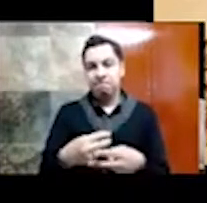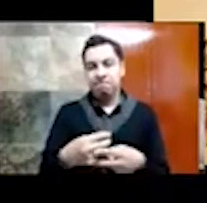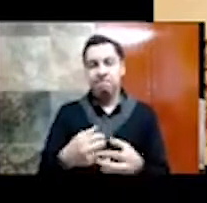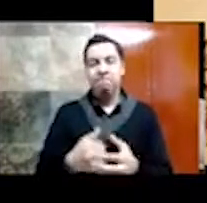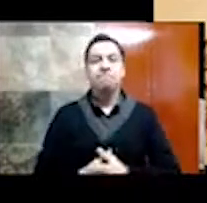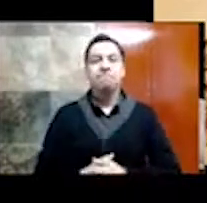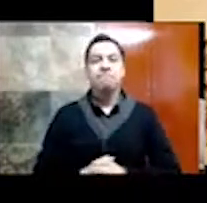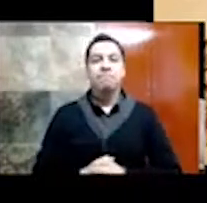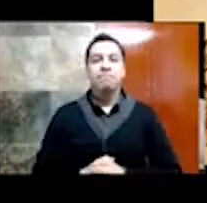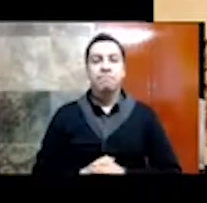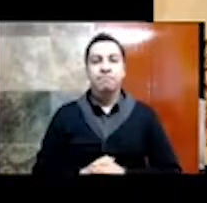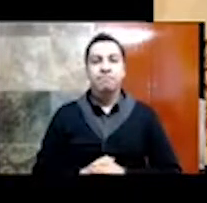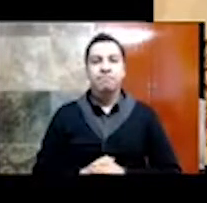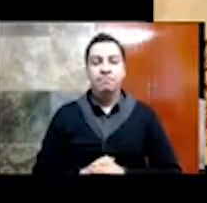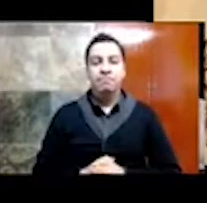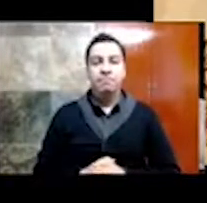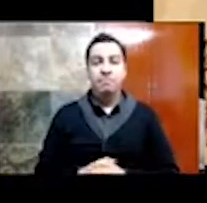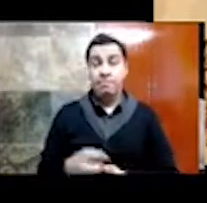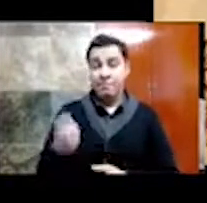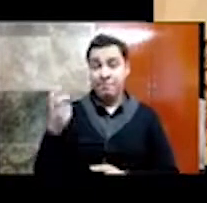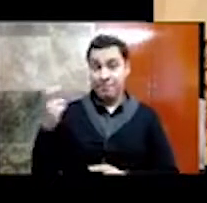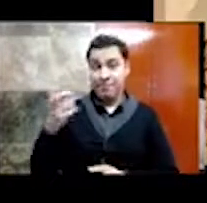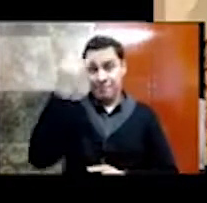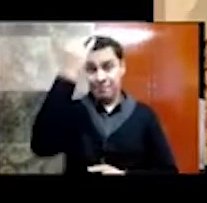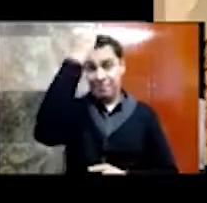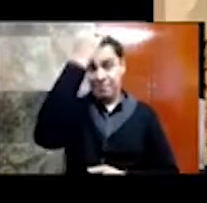tlatelolcas. Esta es la imagen que también hemos